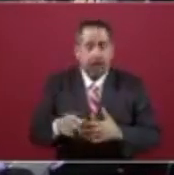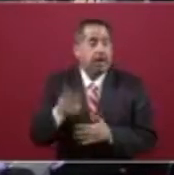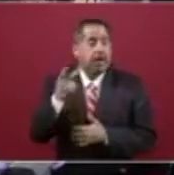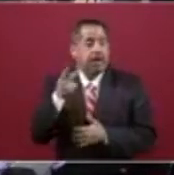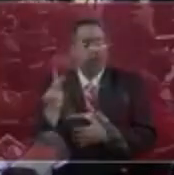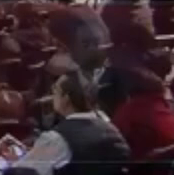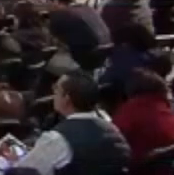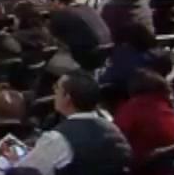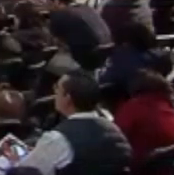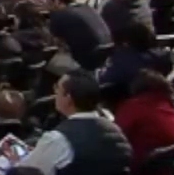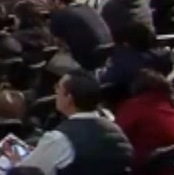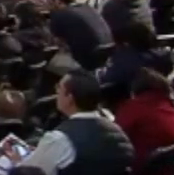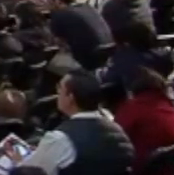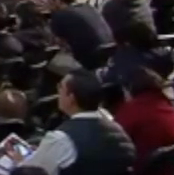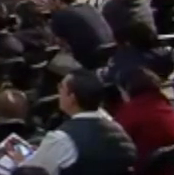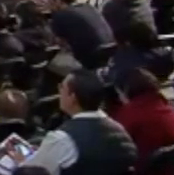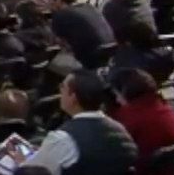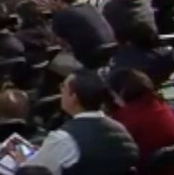pero